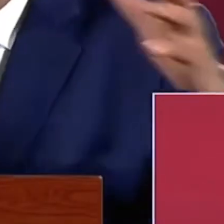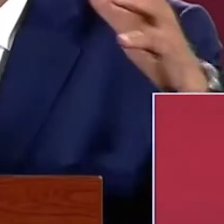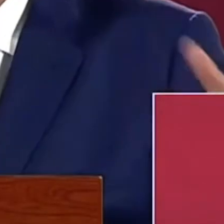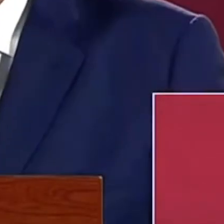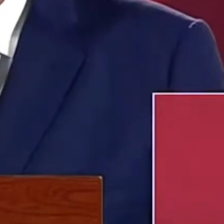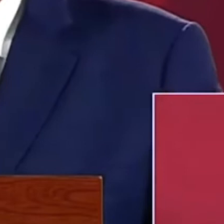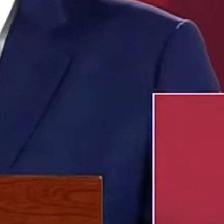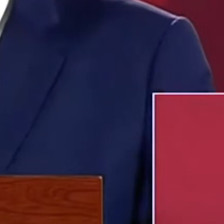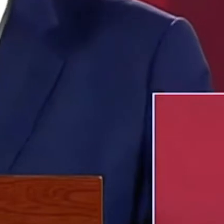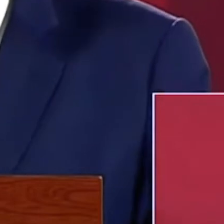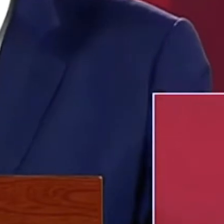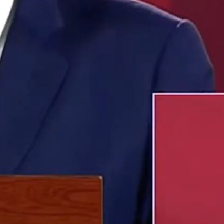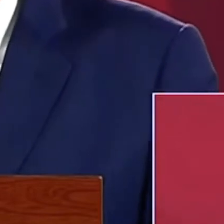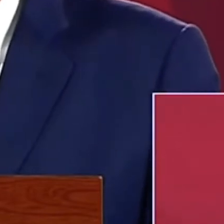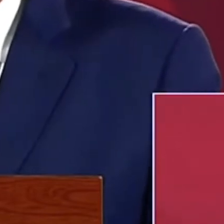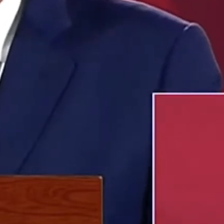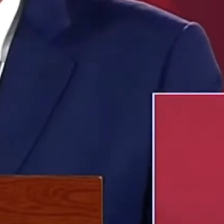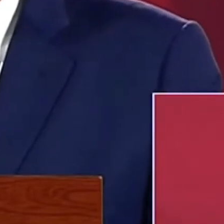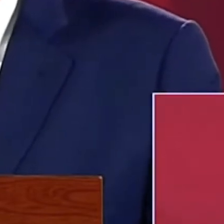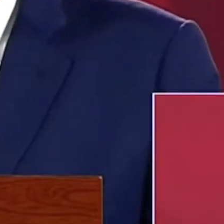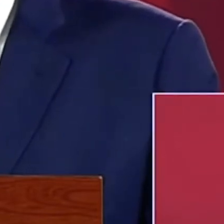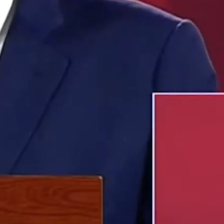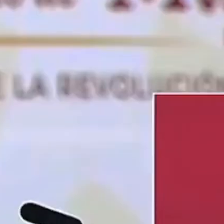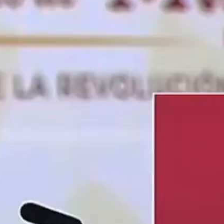agarrar esa bandera de la violencia.